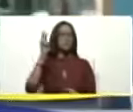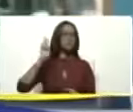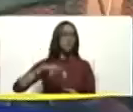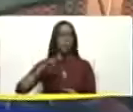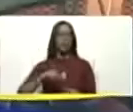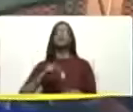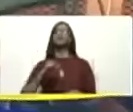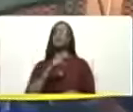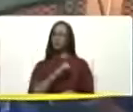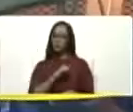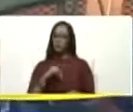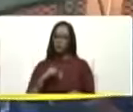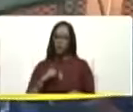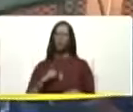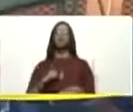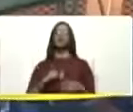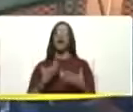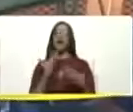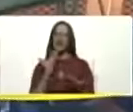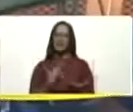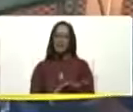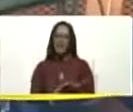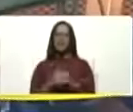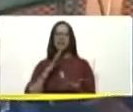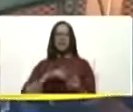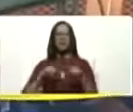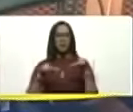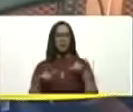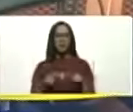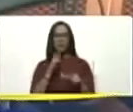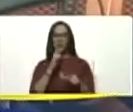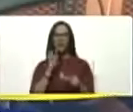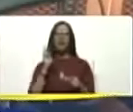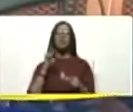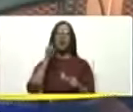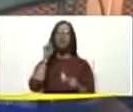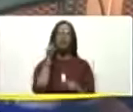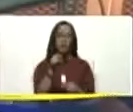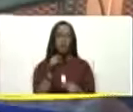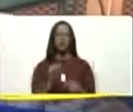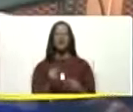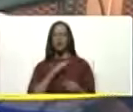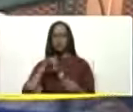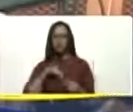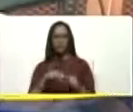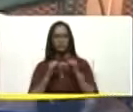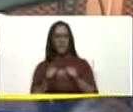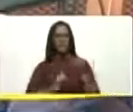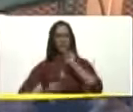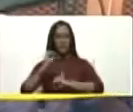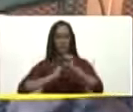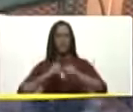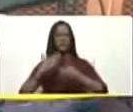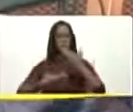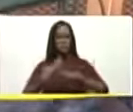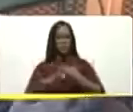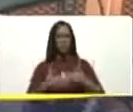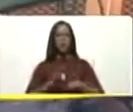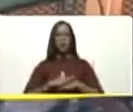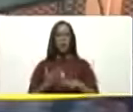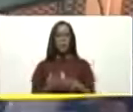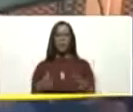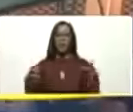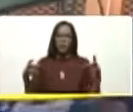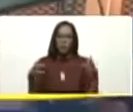somos agradecidos. Y el que ha estado en las condiciones difíciles con nosotros ha sido usted. Nosotros seguiremos defendiendo este proceso porque